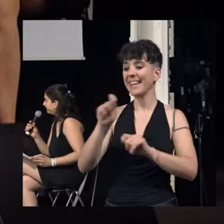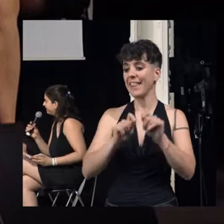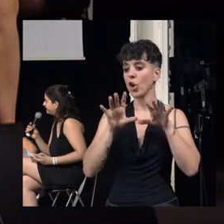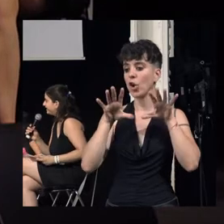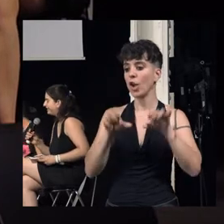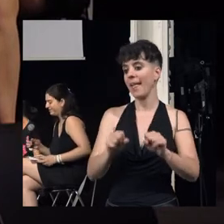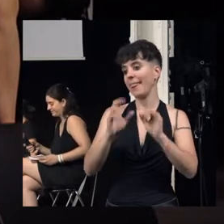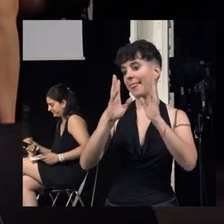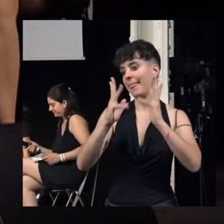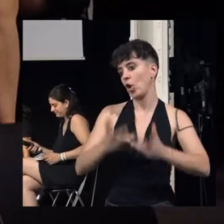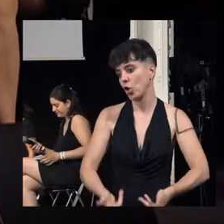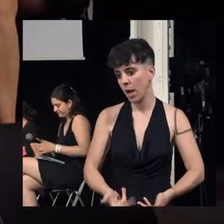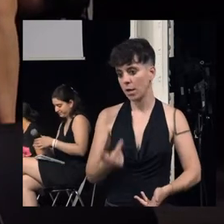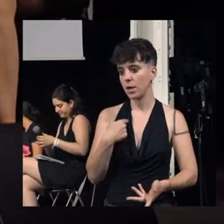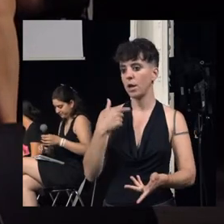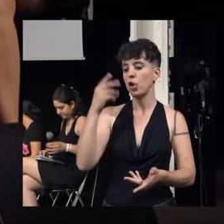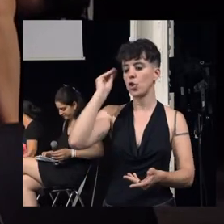Romaní. Así que adelante.